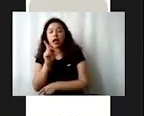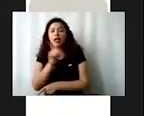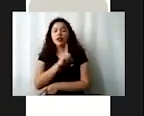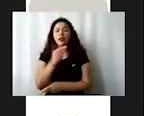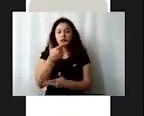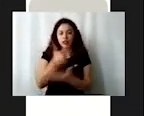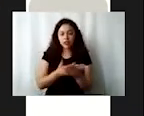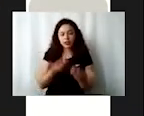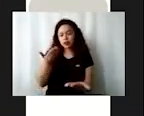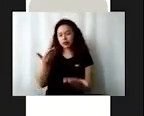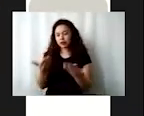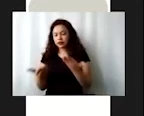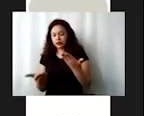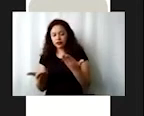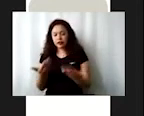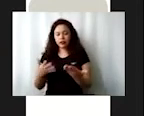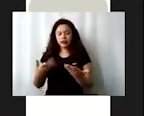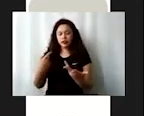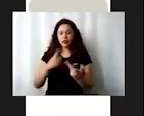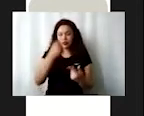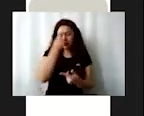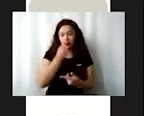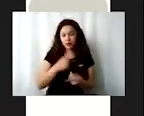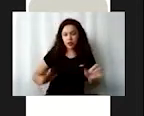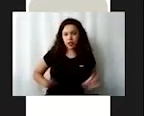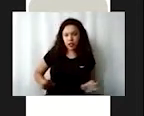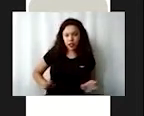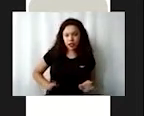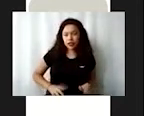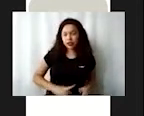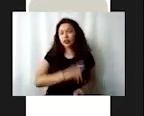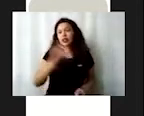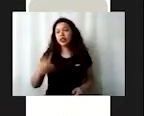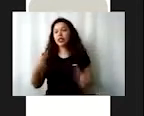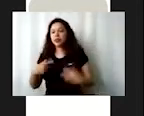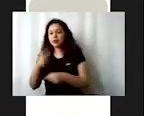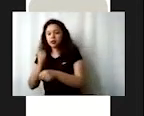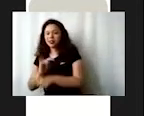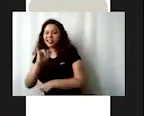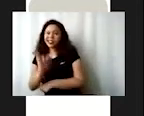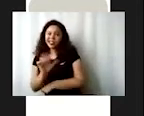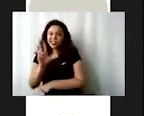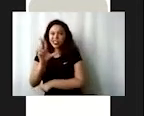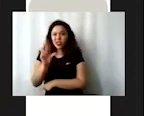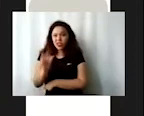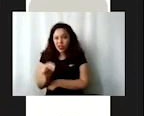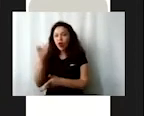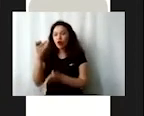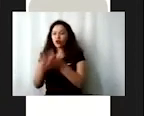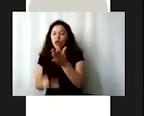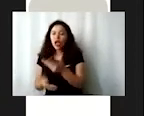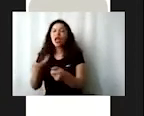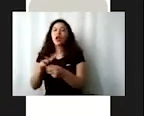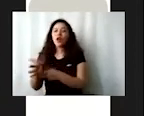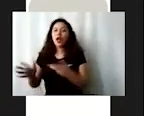donde ves características de estos puestos y vas identificando, cumple o no cumple, cuáles son las características